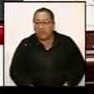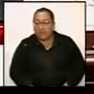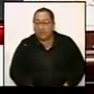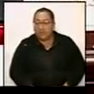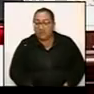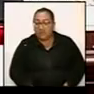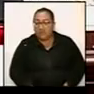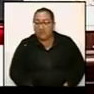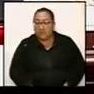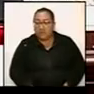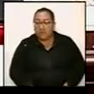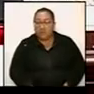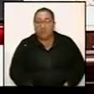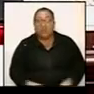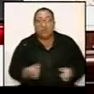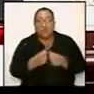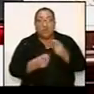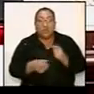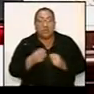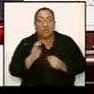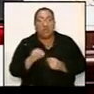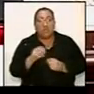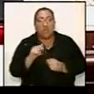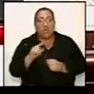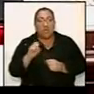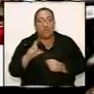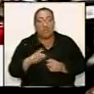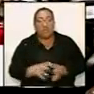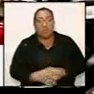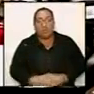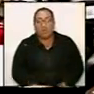Gracias, congresista. Tiene la palabra la congresista Marisol Espinosa.